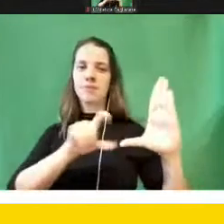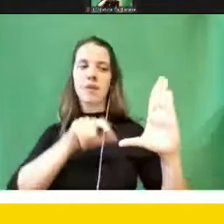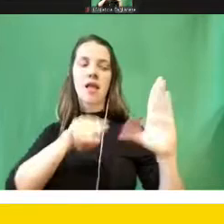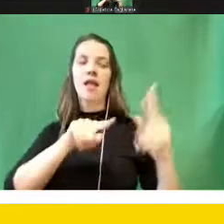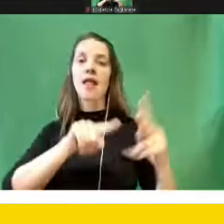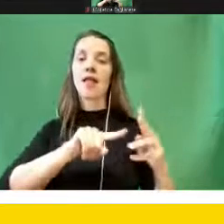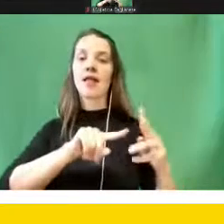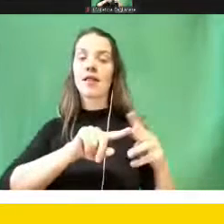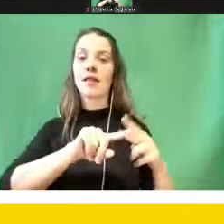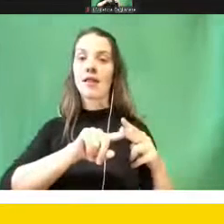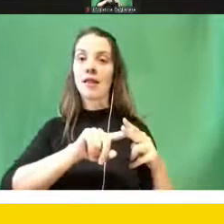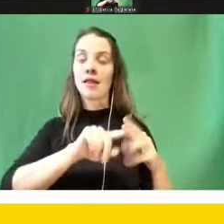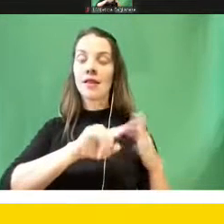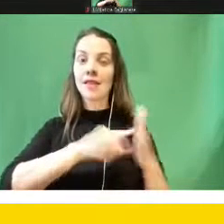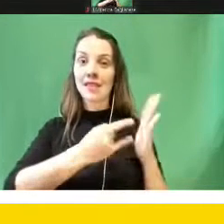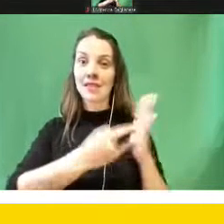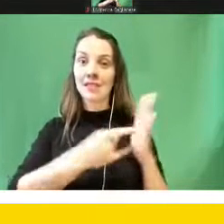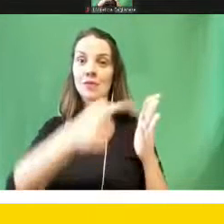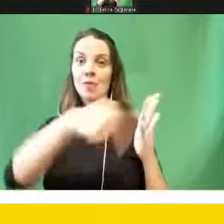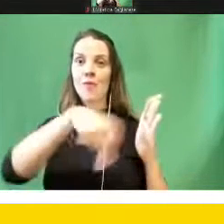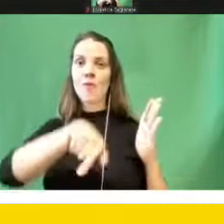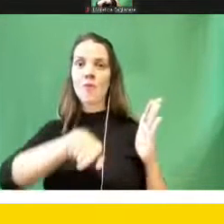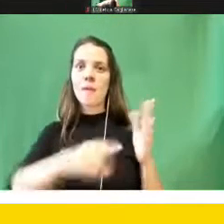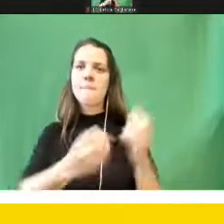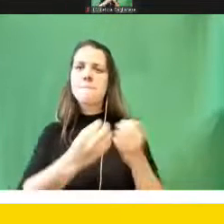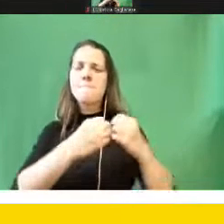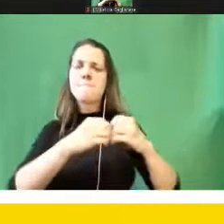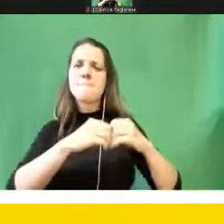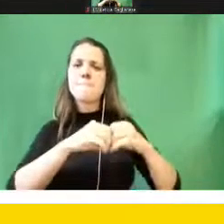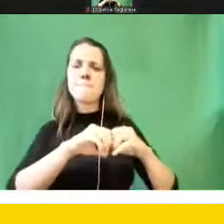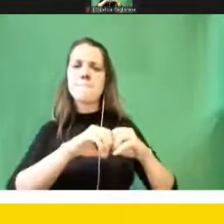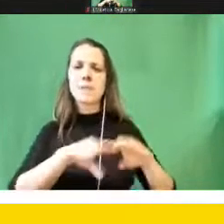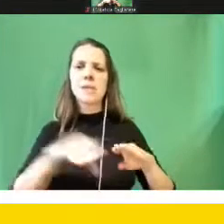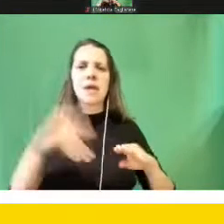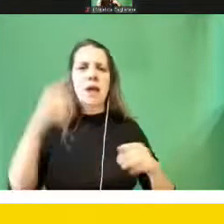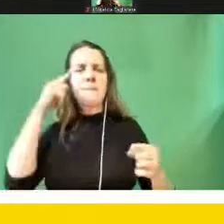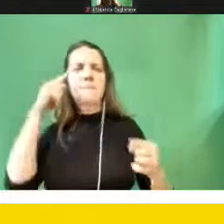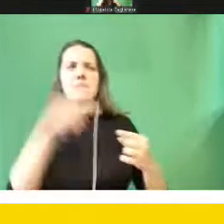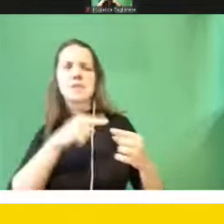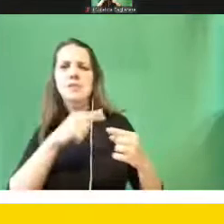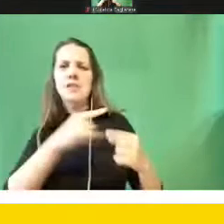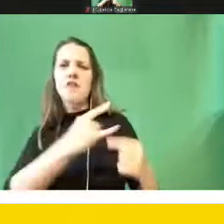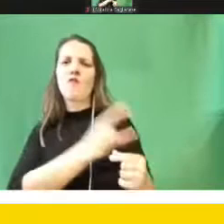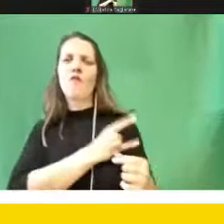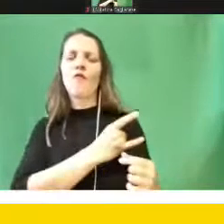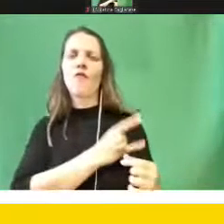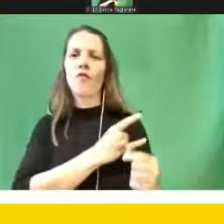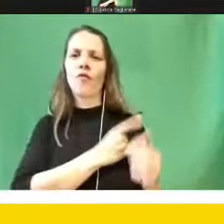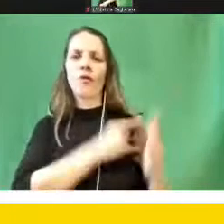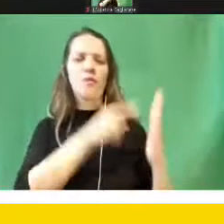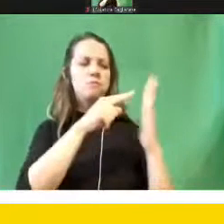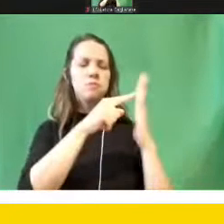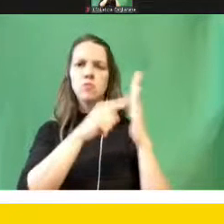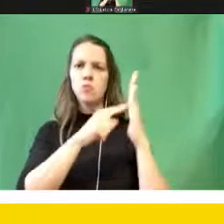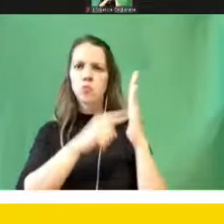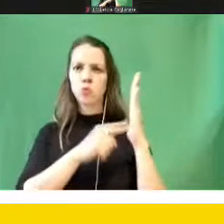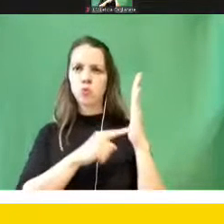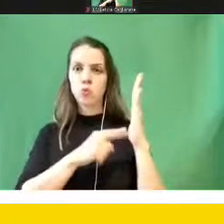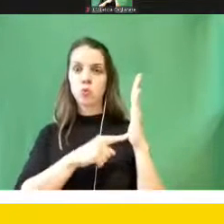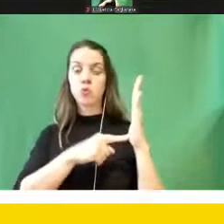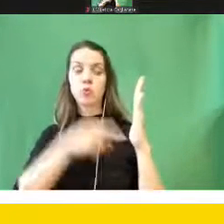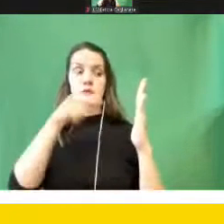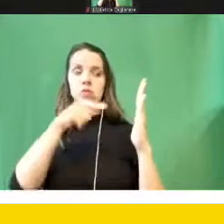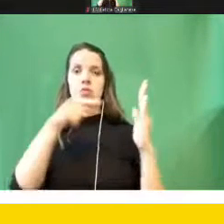lo trabaje, para que trabajemos intercolegios, para que ampliemos los desafíos, que lo elevemos a